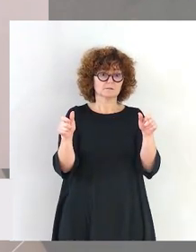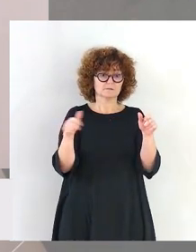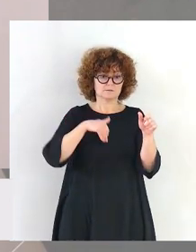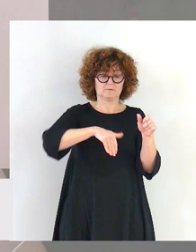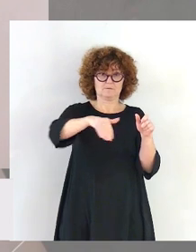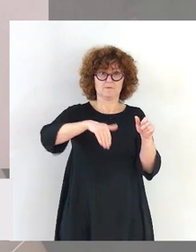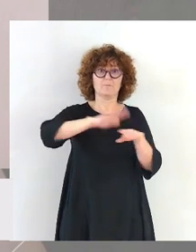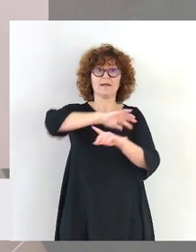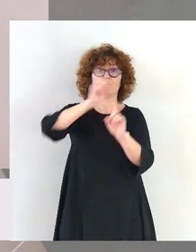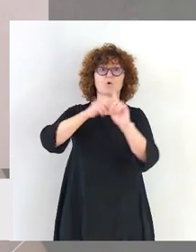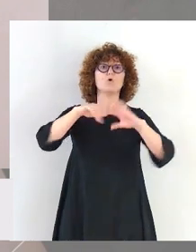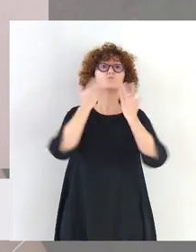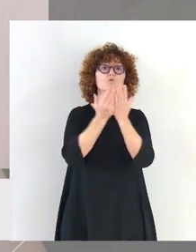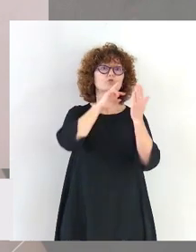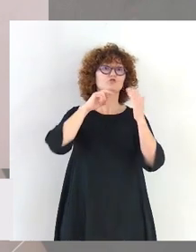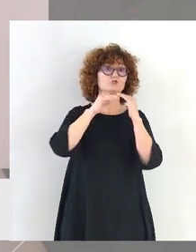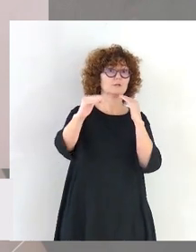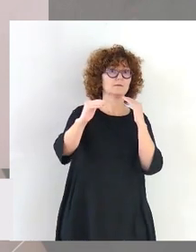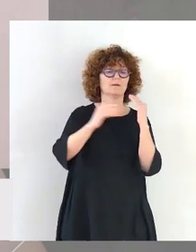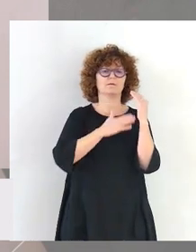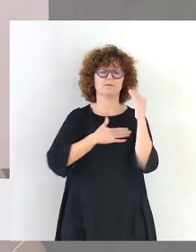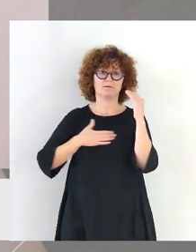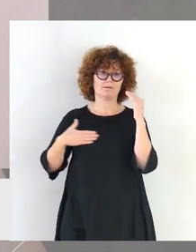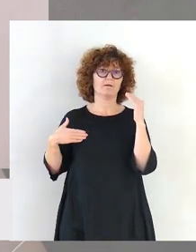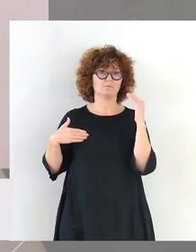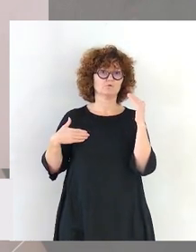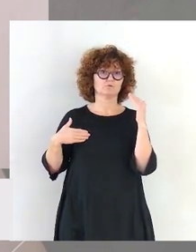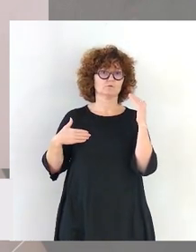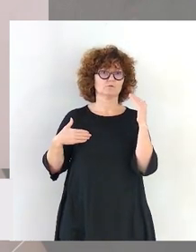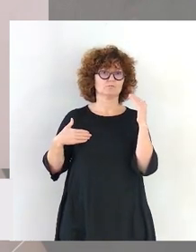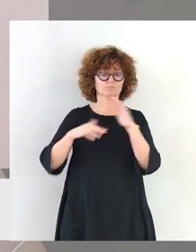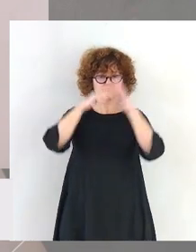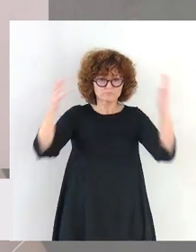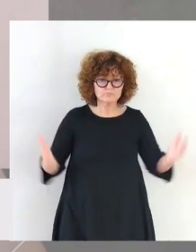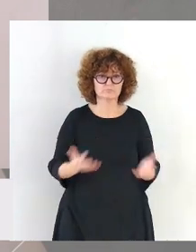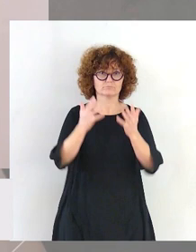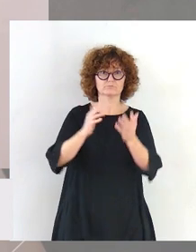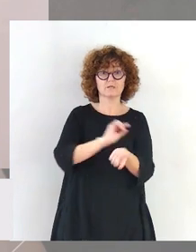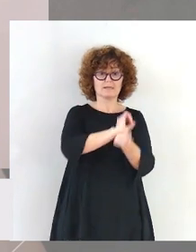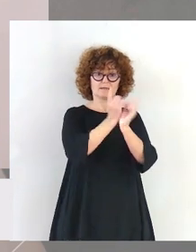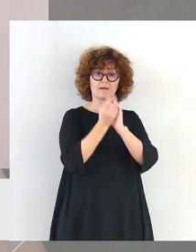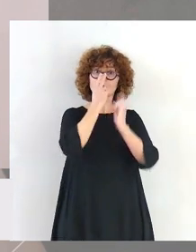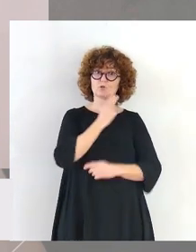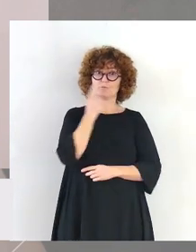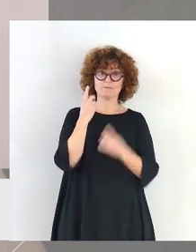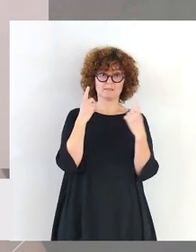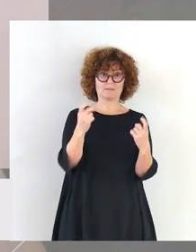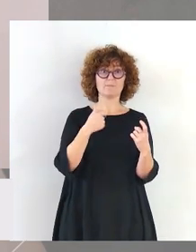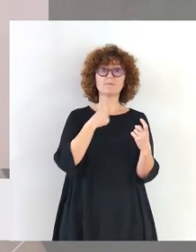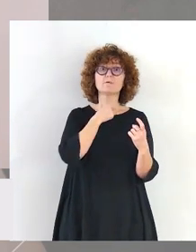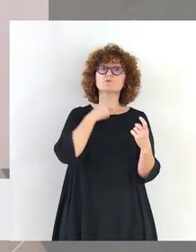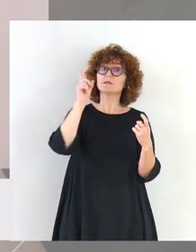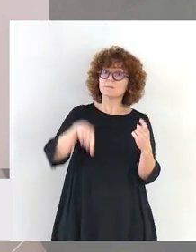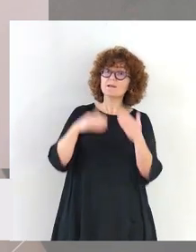sostenible queremos también sumarnos y contribuir eh a impulsar los cambios y compromisos necesarios me gustaría